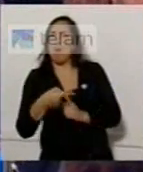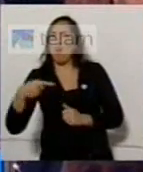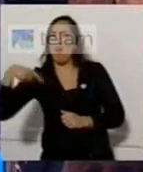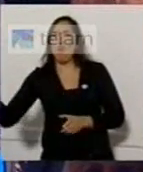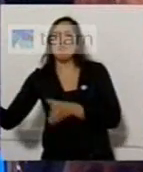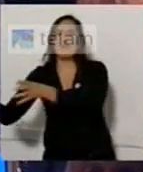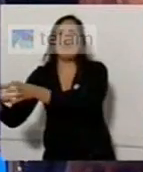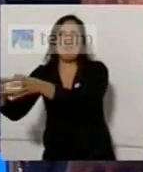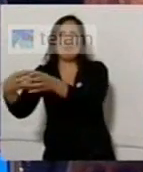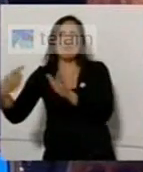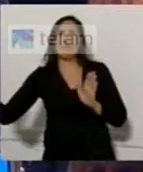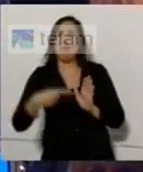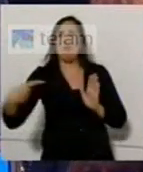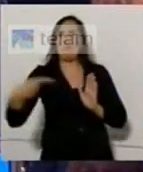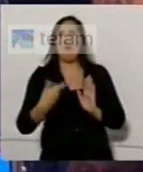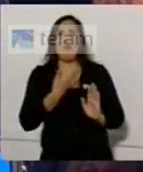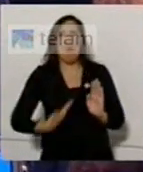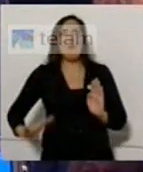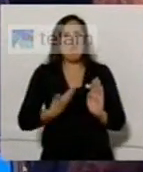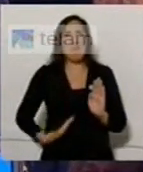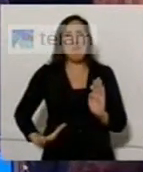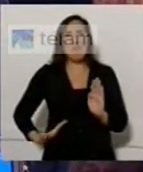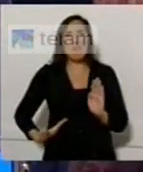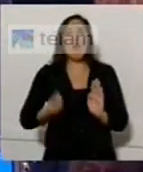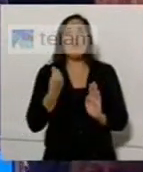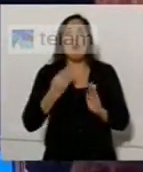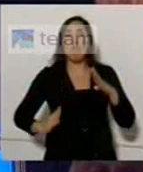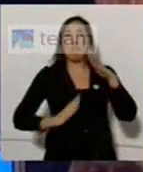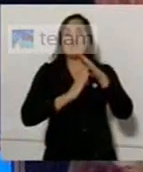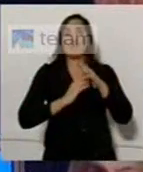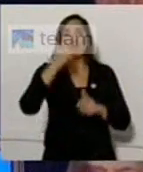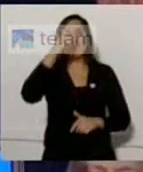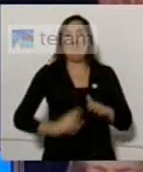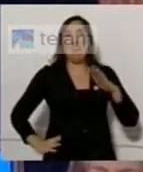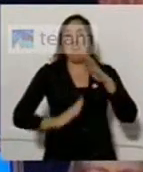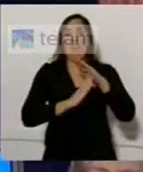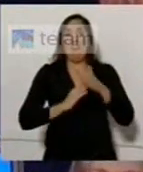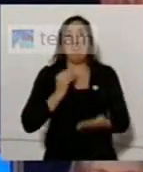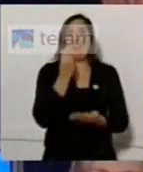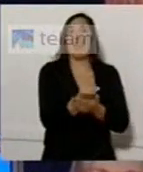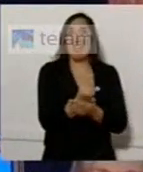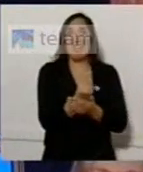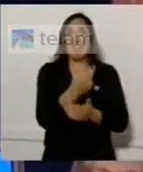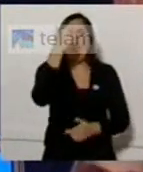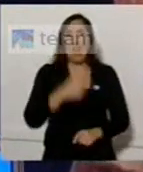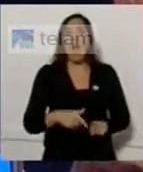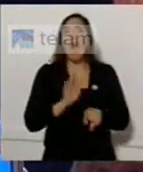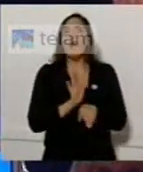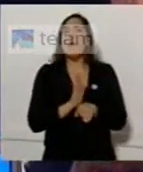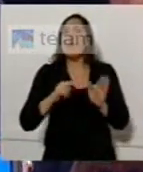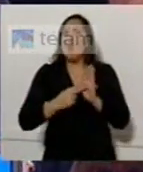porque en realidad cada una de esas dirigencias no eran ellas el problema,